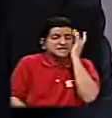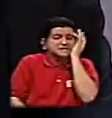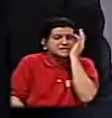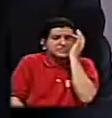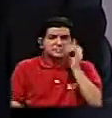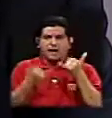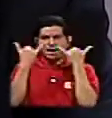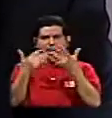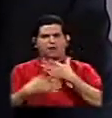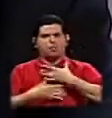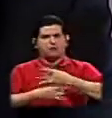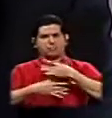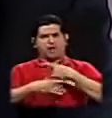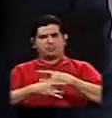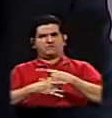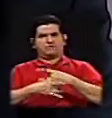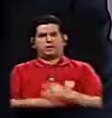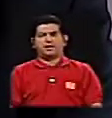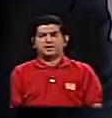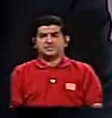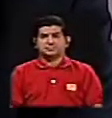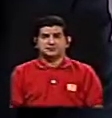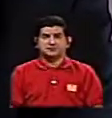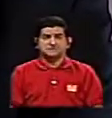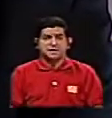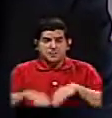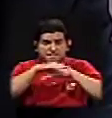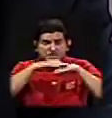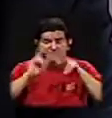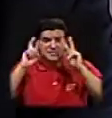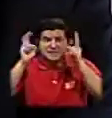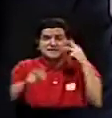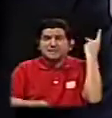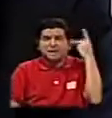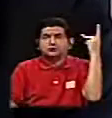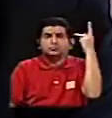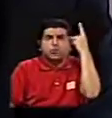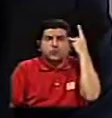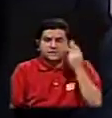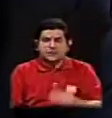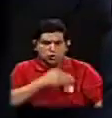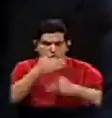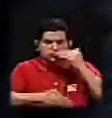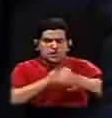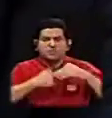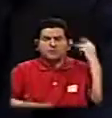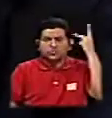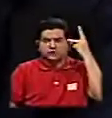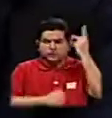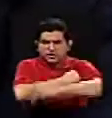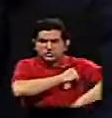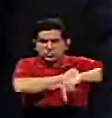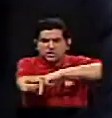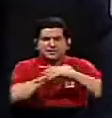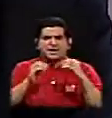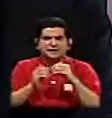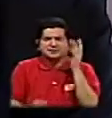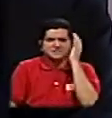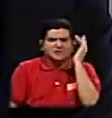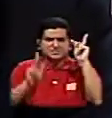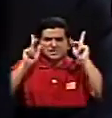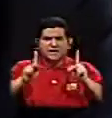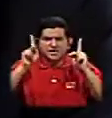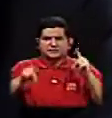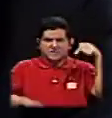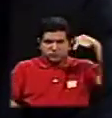Y ahora llama la atención que es esencialmente temas de carácter político, de conducción política del país, que es lo que más está preocupando a los